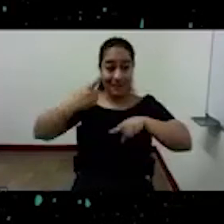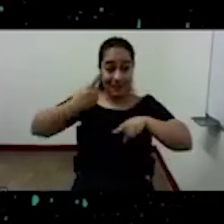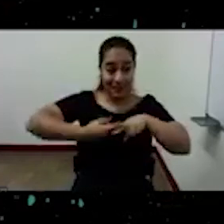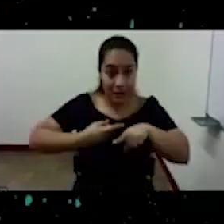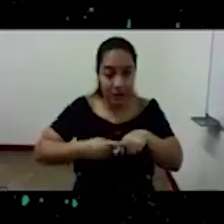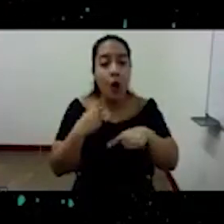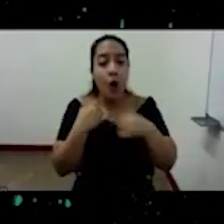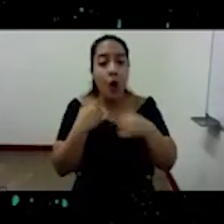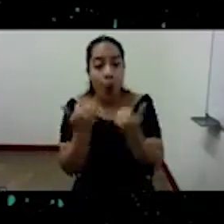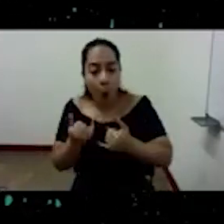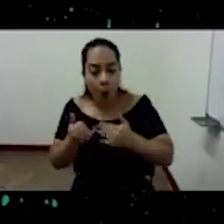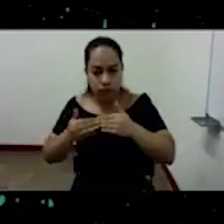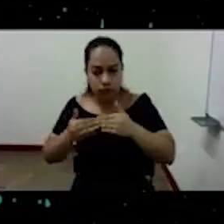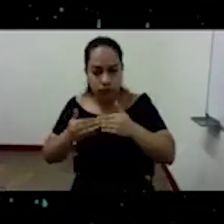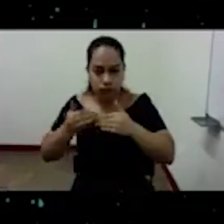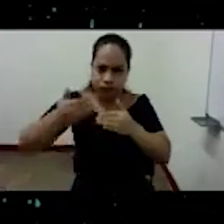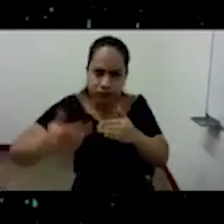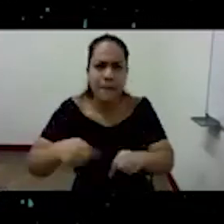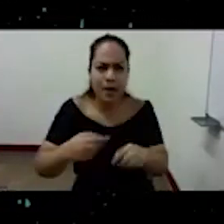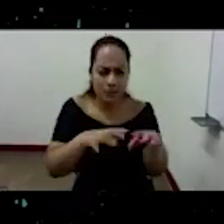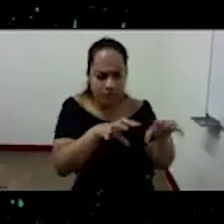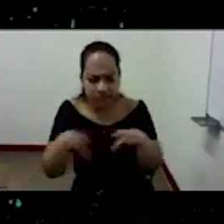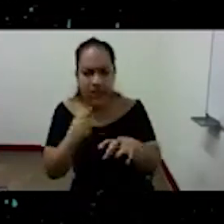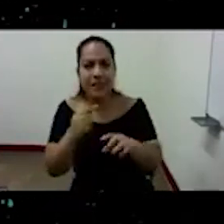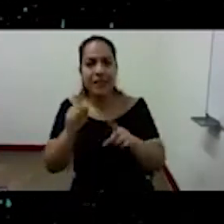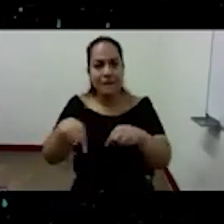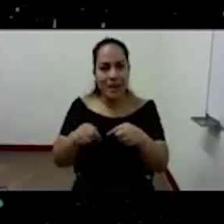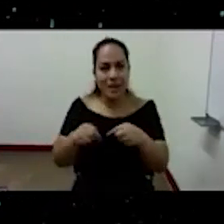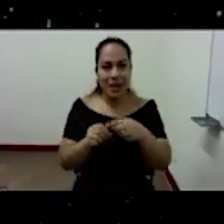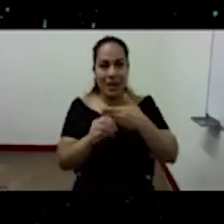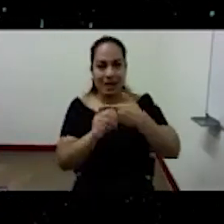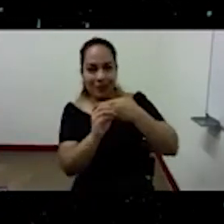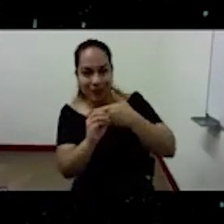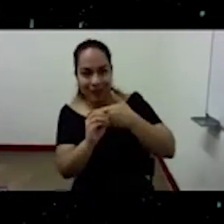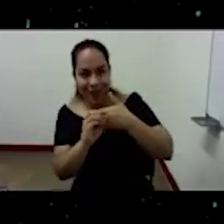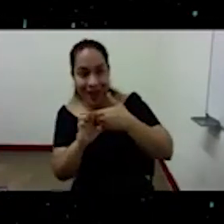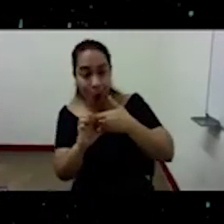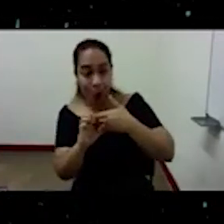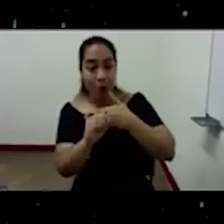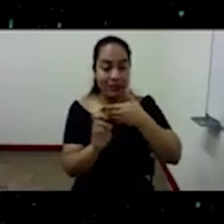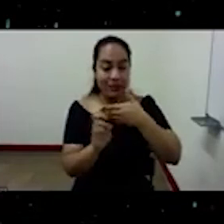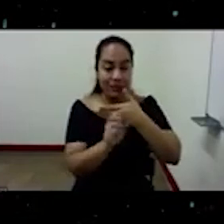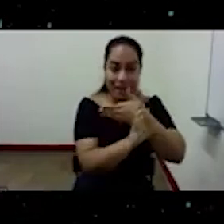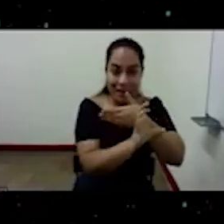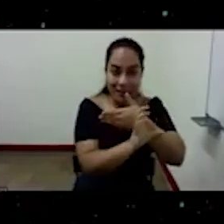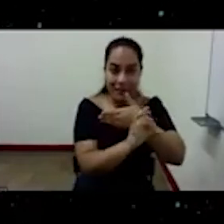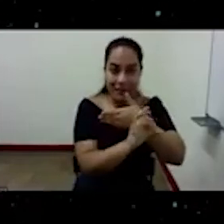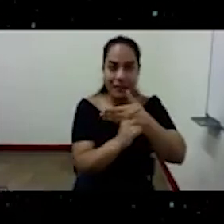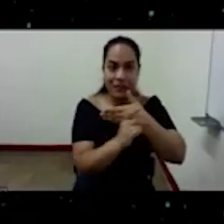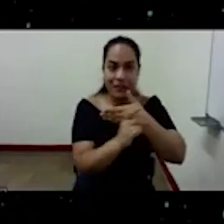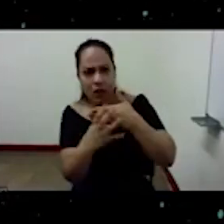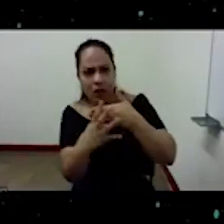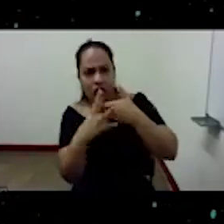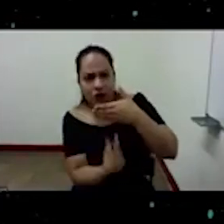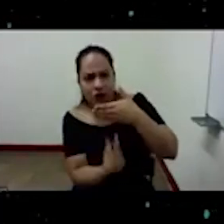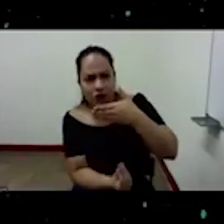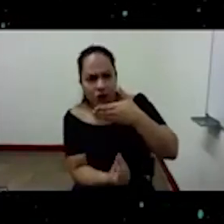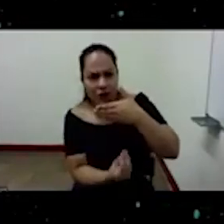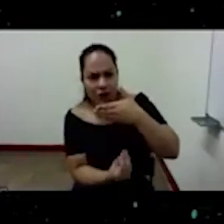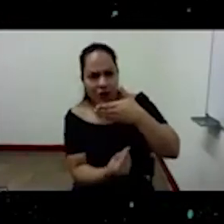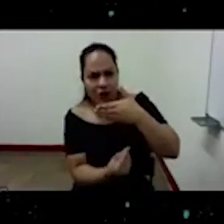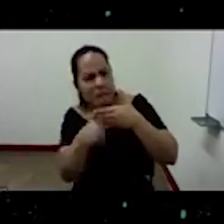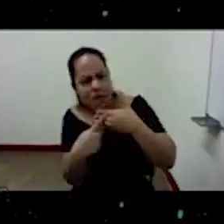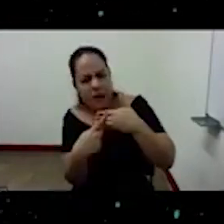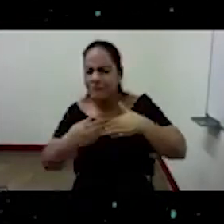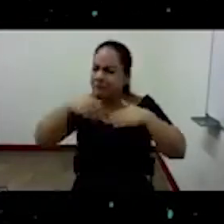y escandinavo, tanto en el este gitano de los Balcanes como en la salvaje África y, por supuesto, en